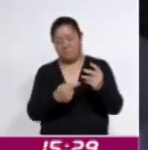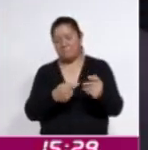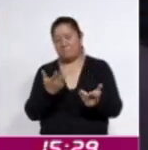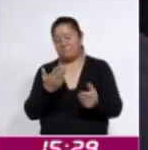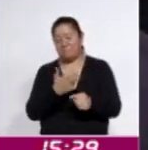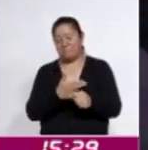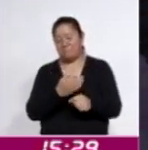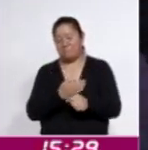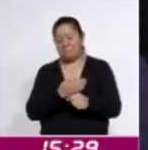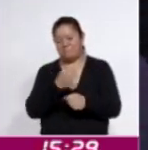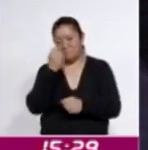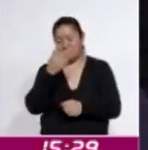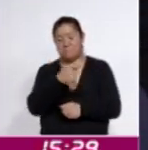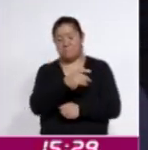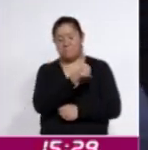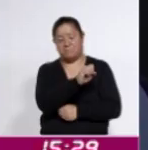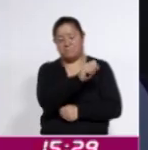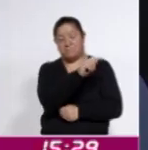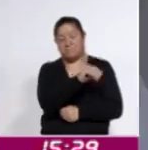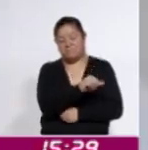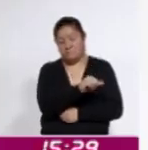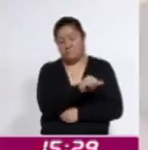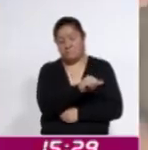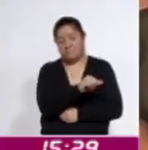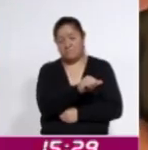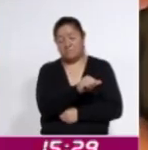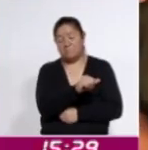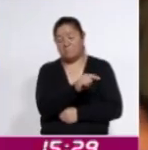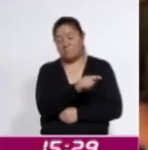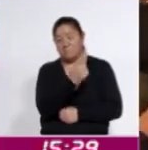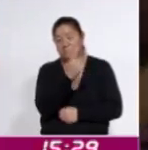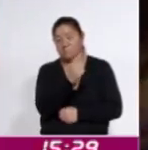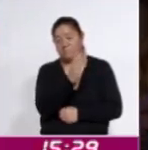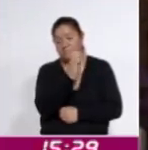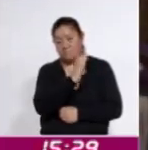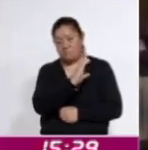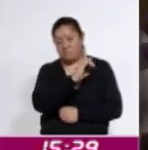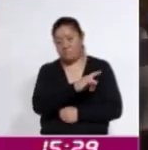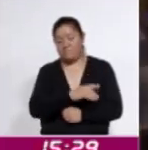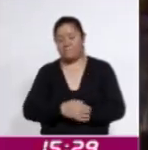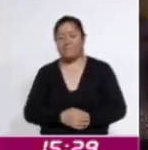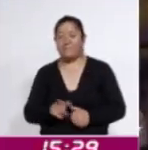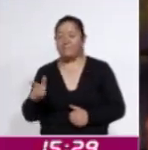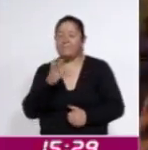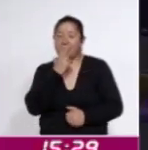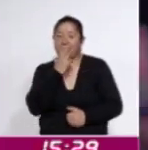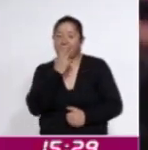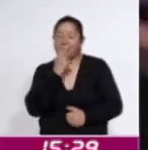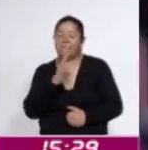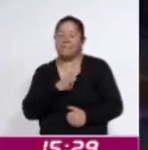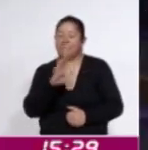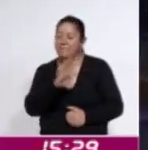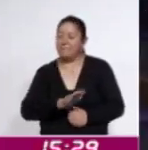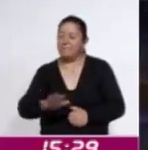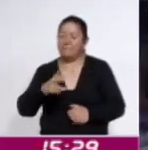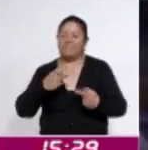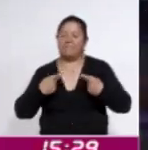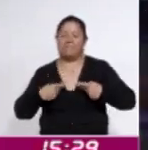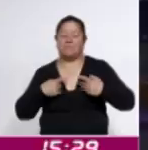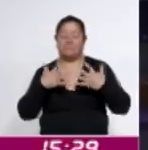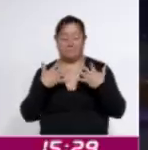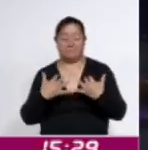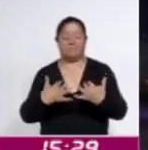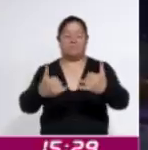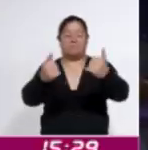son varias, ya se me olvida. Esta también, todas sus canciones. La pasión por la música de banda se hizo evidente en el público asistente al concierto.